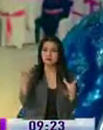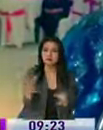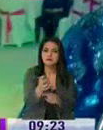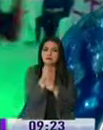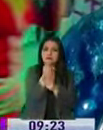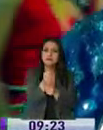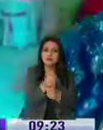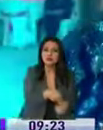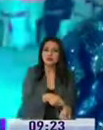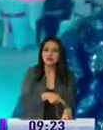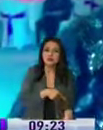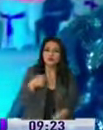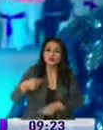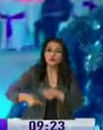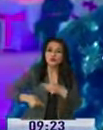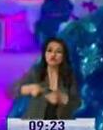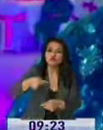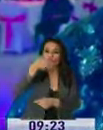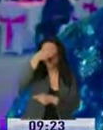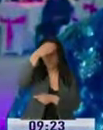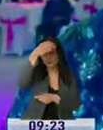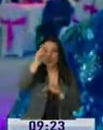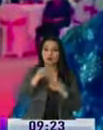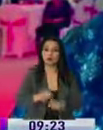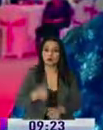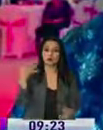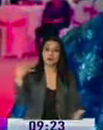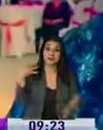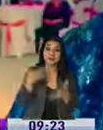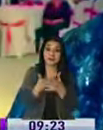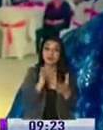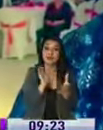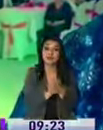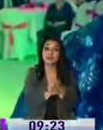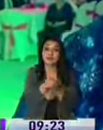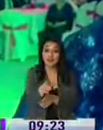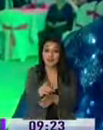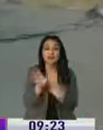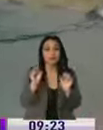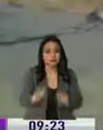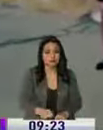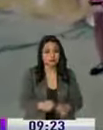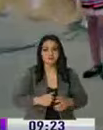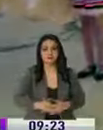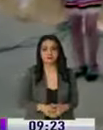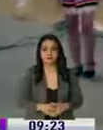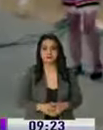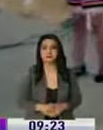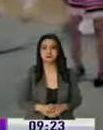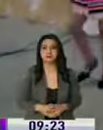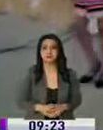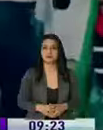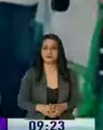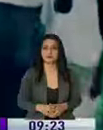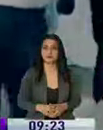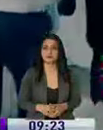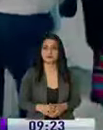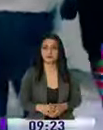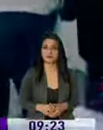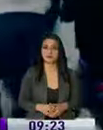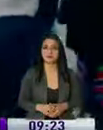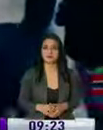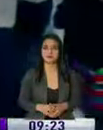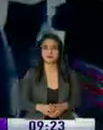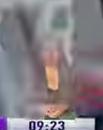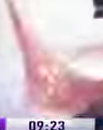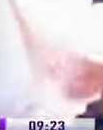recuperado y cómo venimos recuperando lo que ha sido el casamiento de nuestros antepasados. Desde Santo Domingo de los Sáchilas, informó